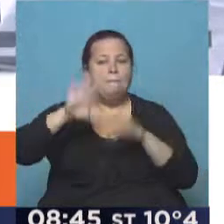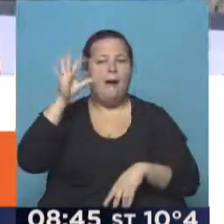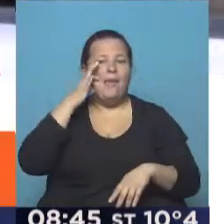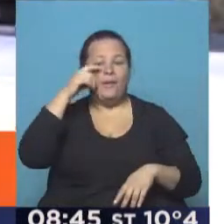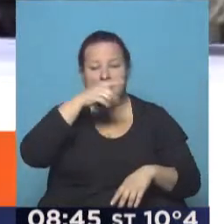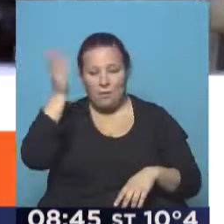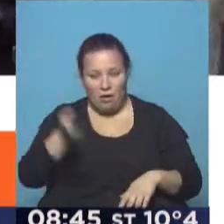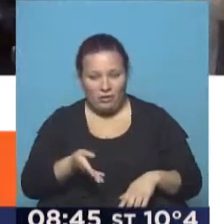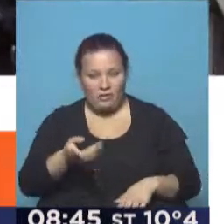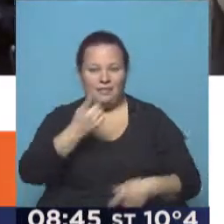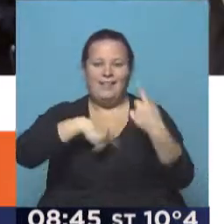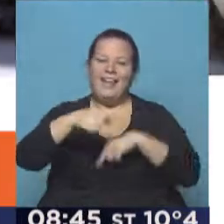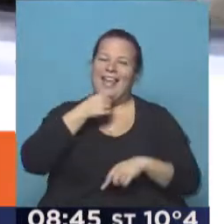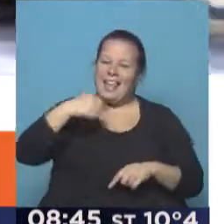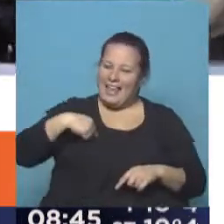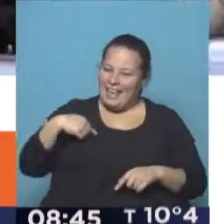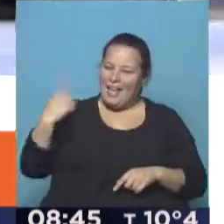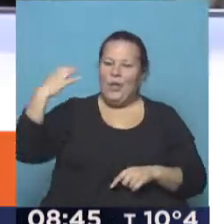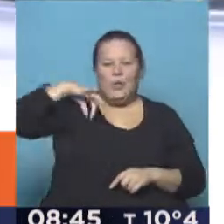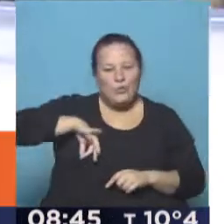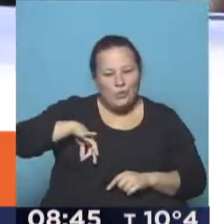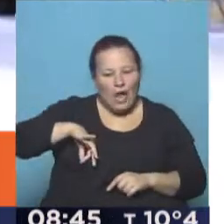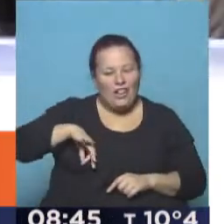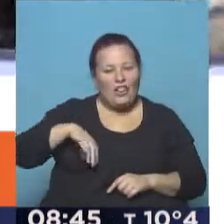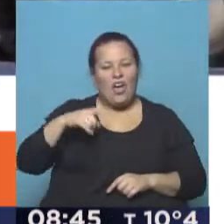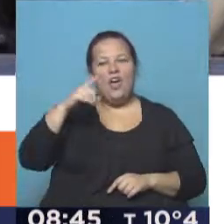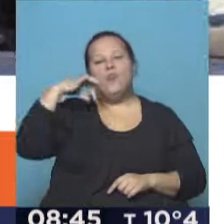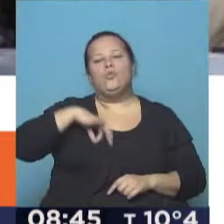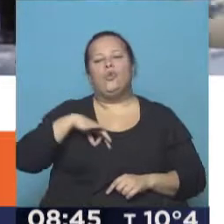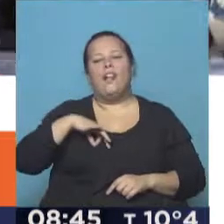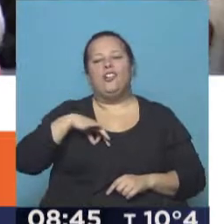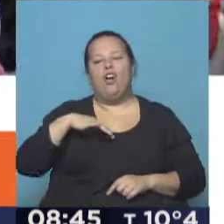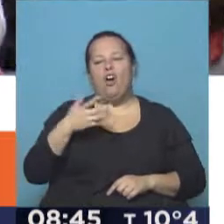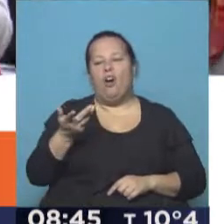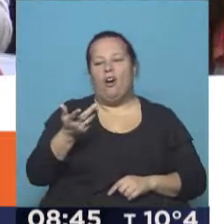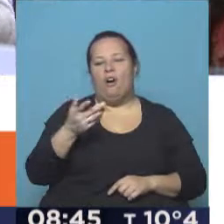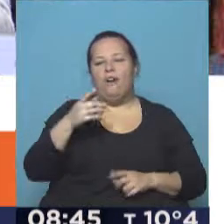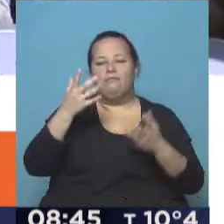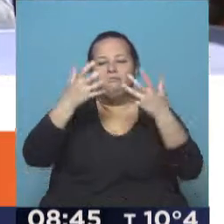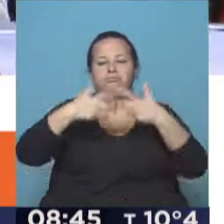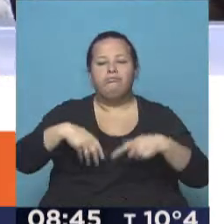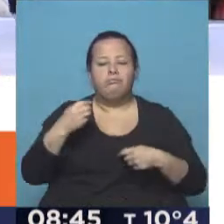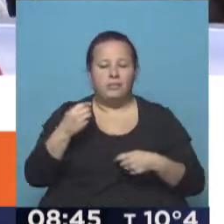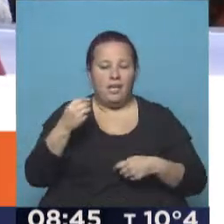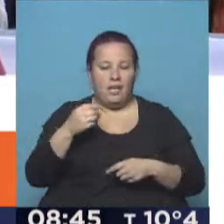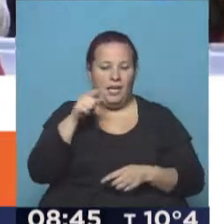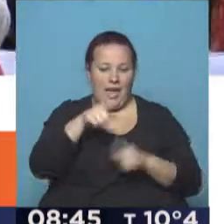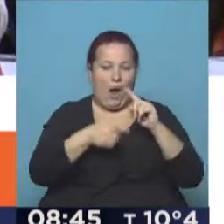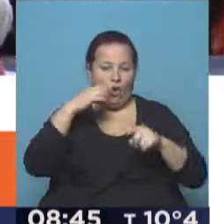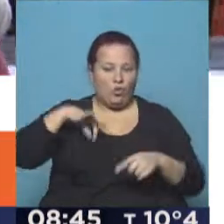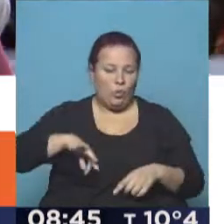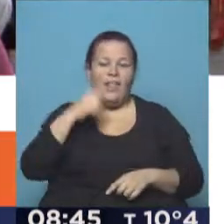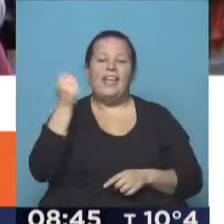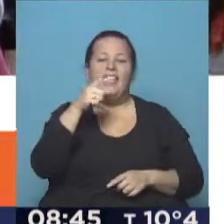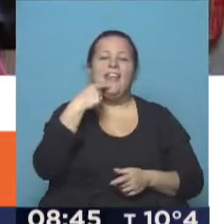47% pretenda que nosotros nos quedemos con un sueldo que se licúa con esta paritaria que